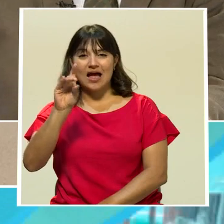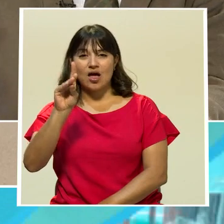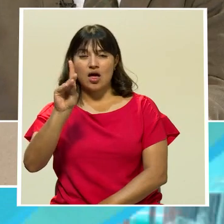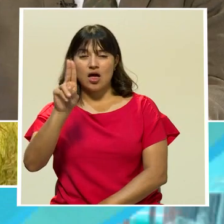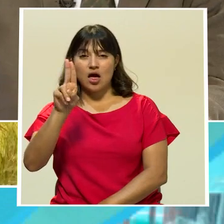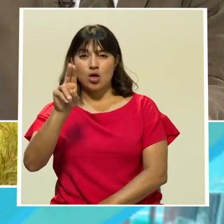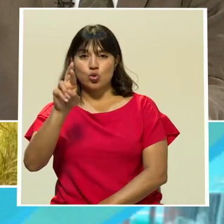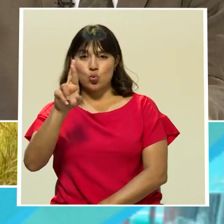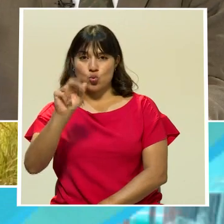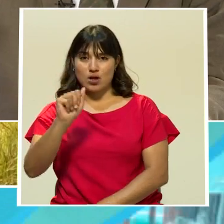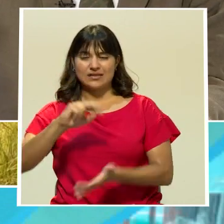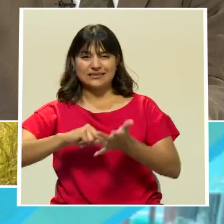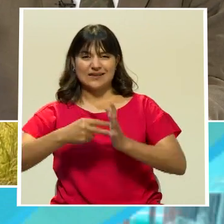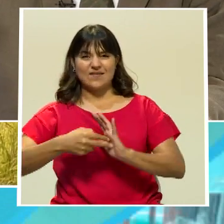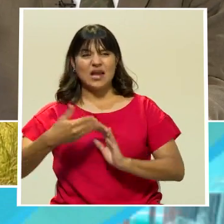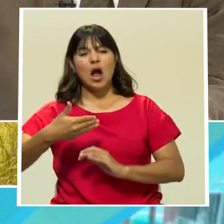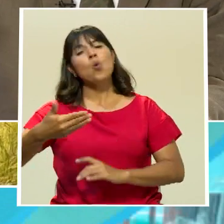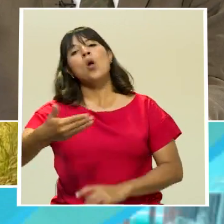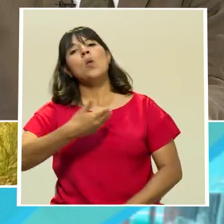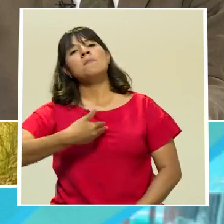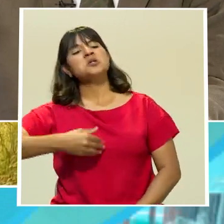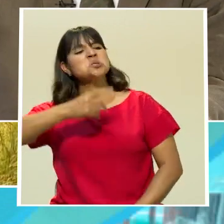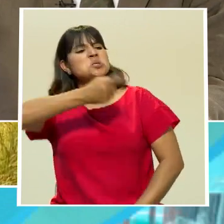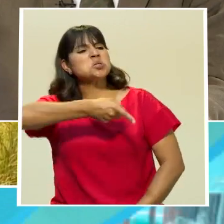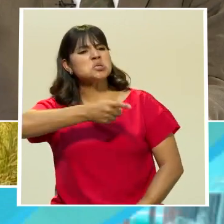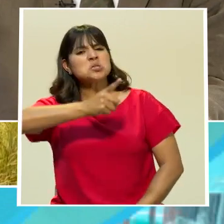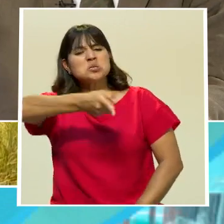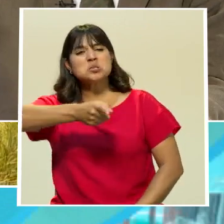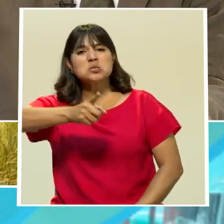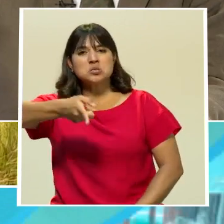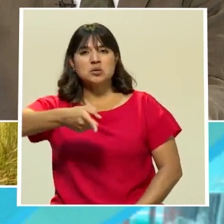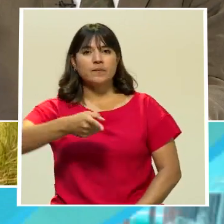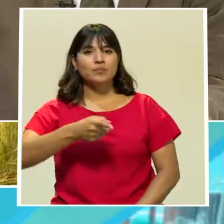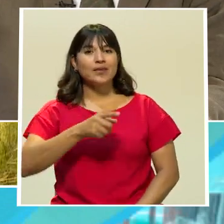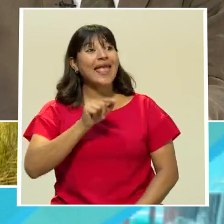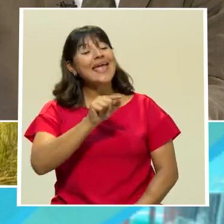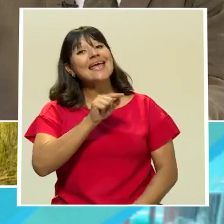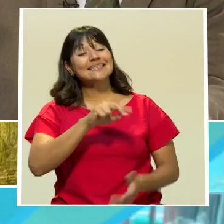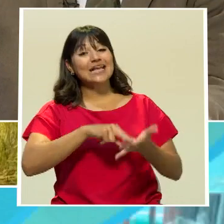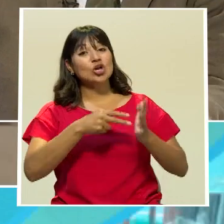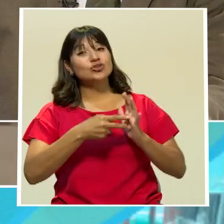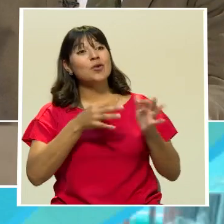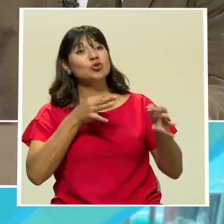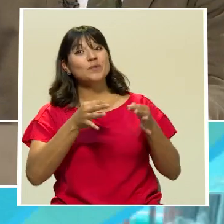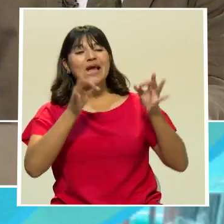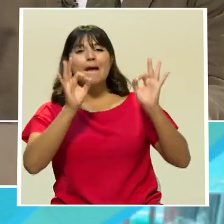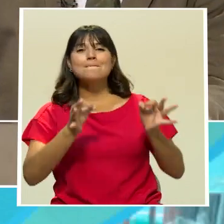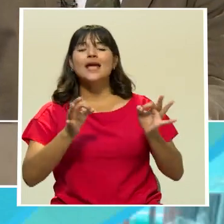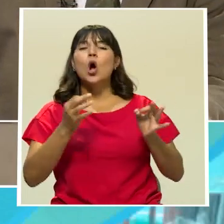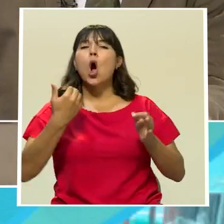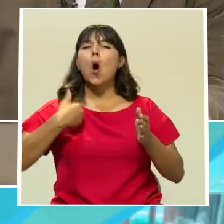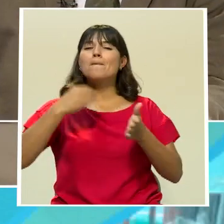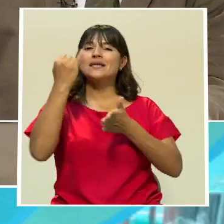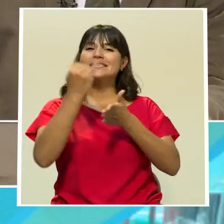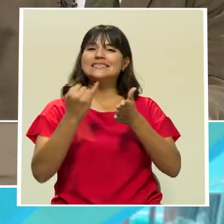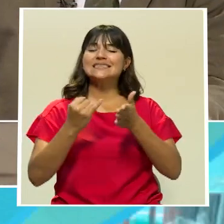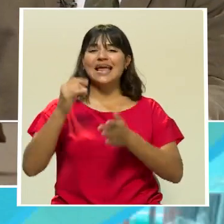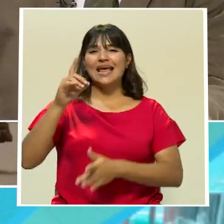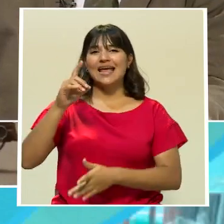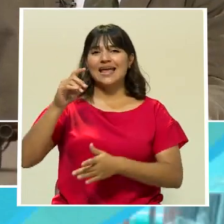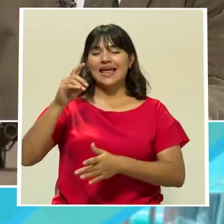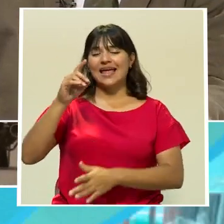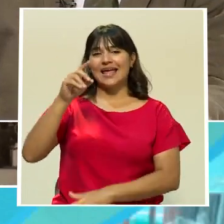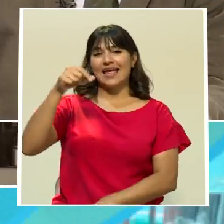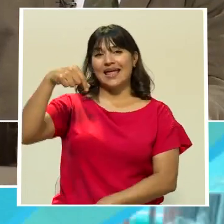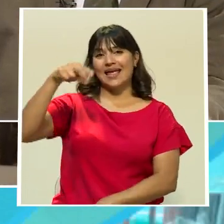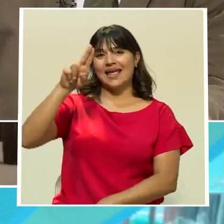dictadura lo graficó muy bien Quino con un señor con un palo gigante que decía que era el